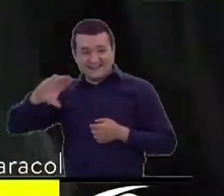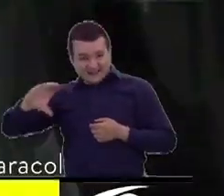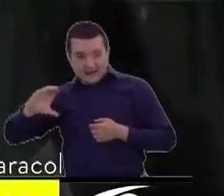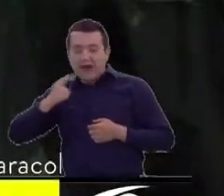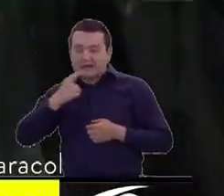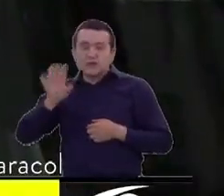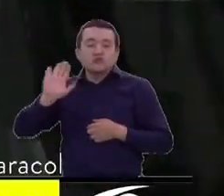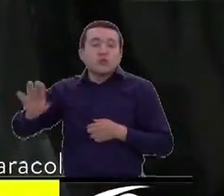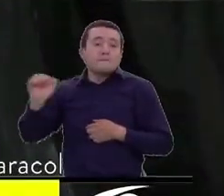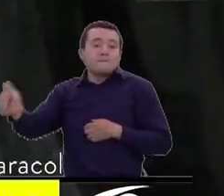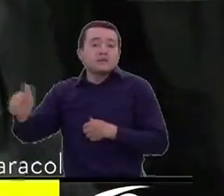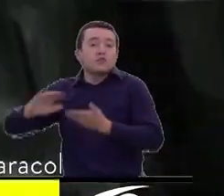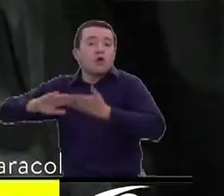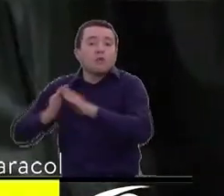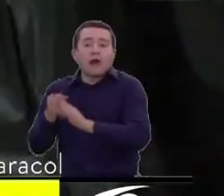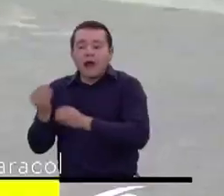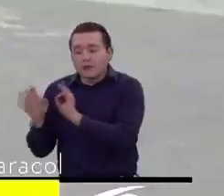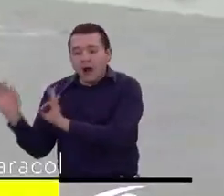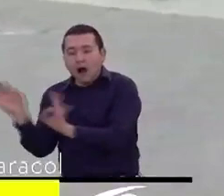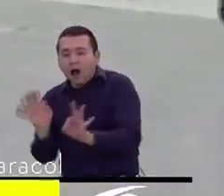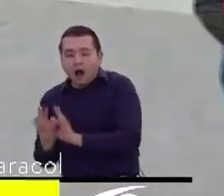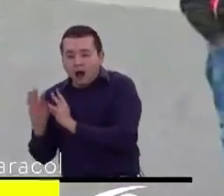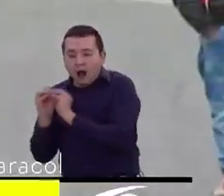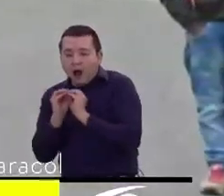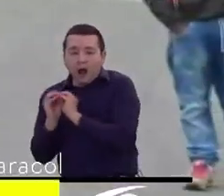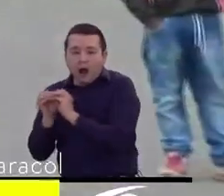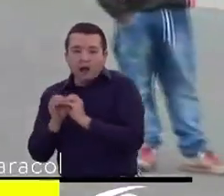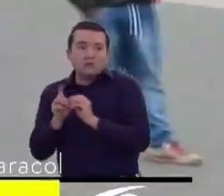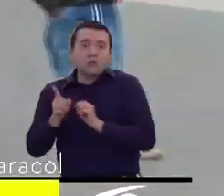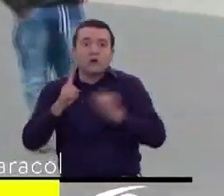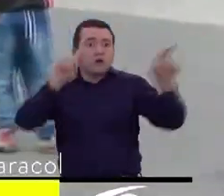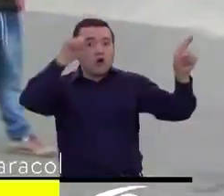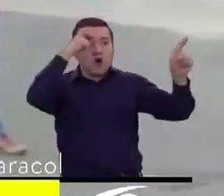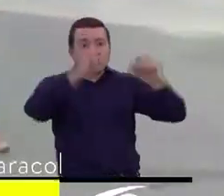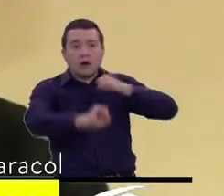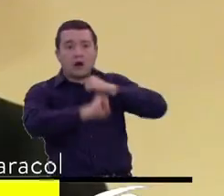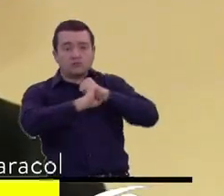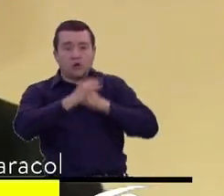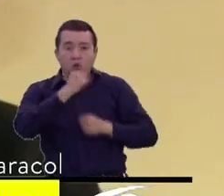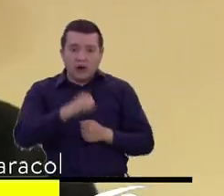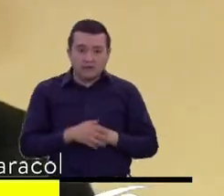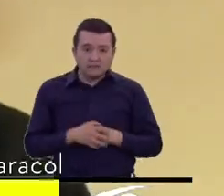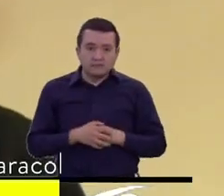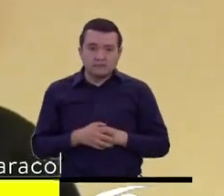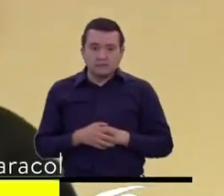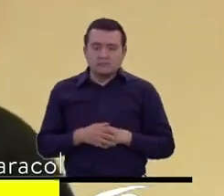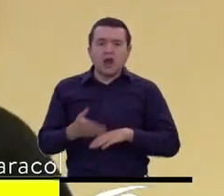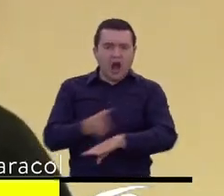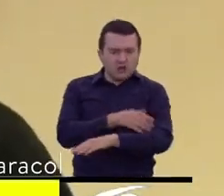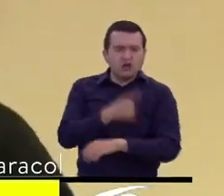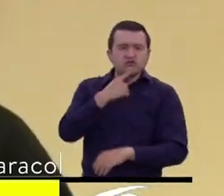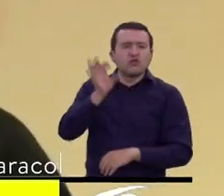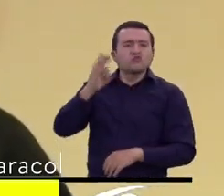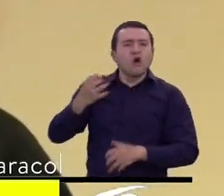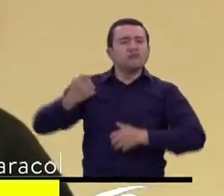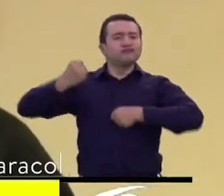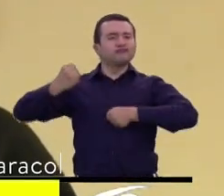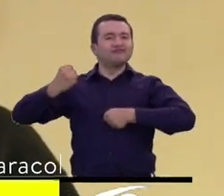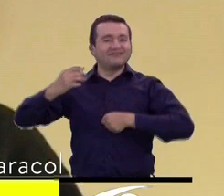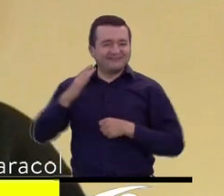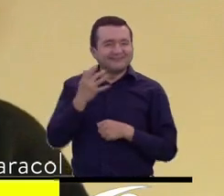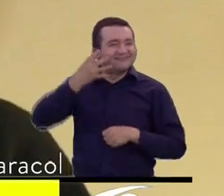la falta de ayudas por parte del gobierno. Miramos también cómo es el material de bioseguridad que ofreció para la Guardia Indígena,